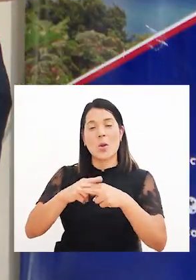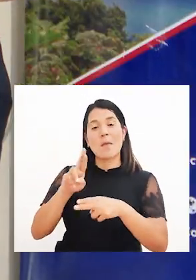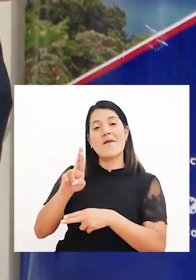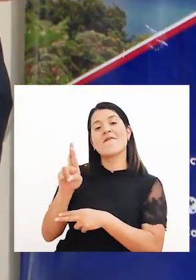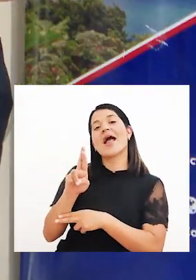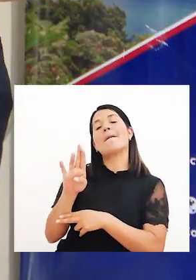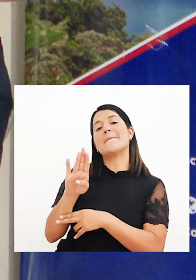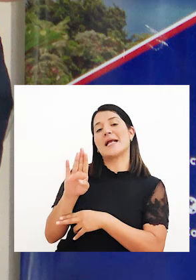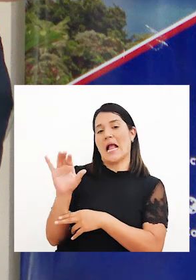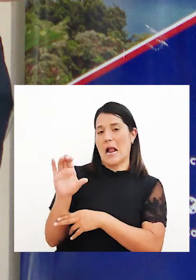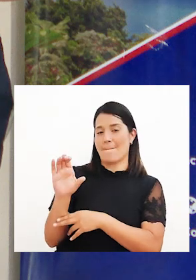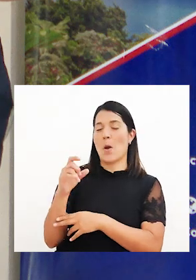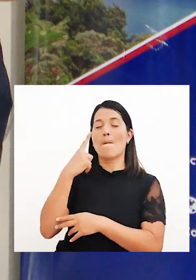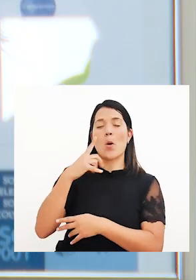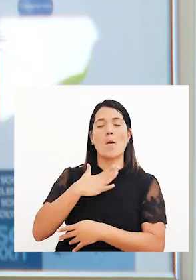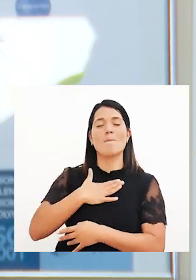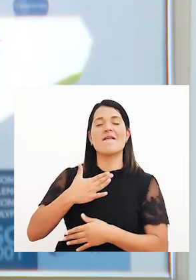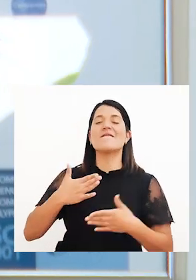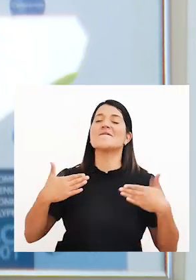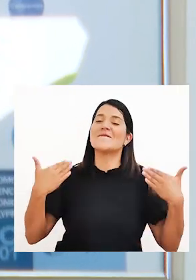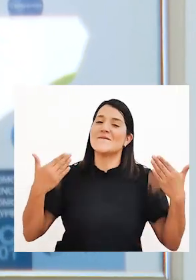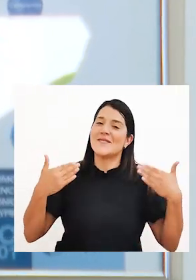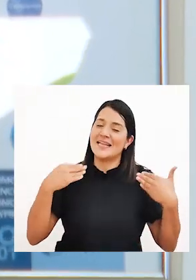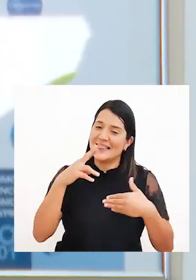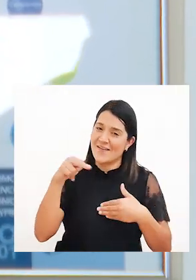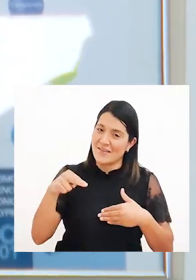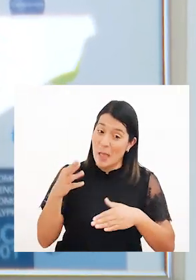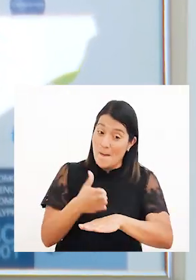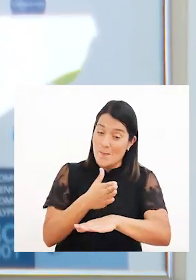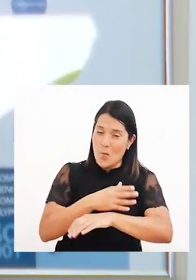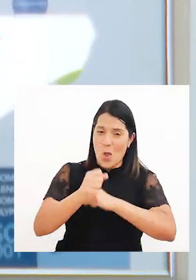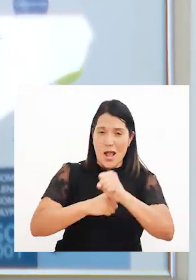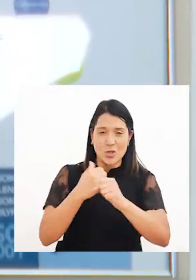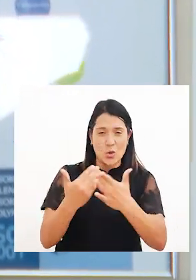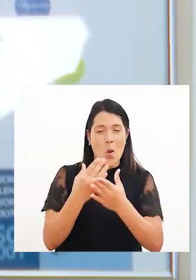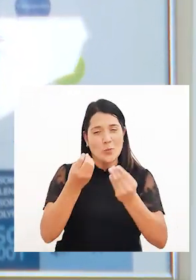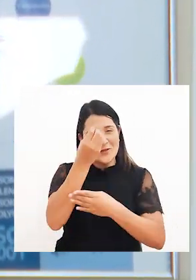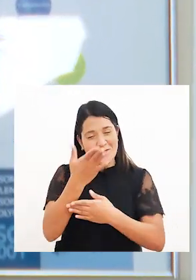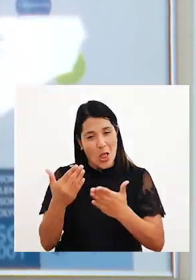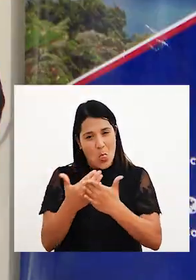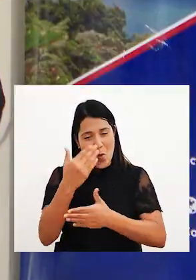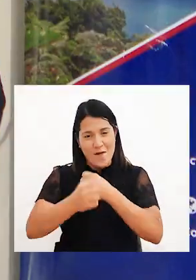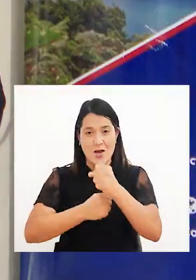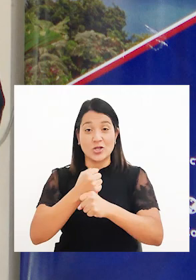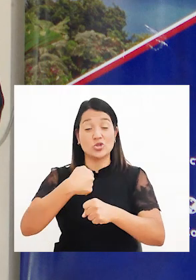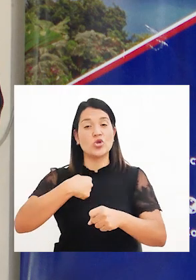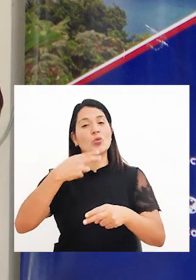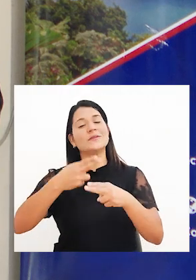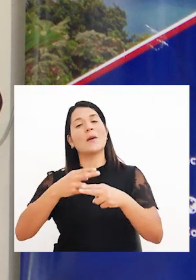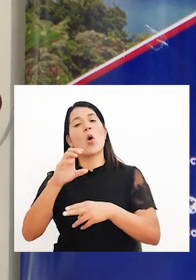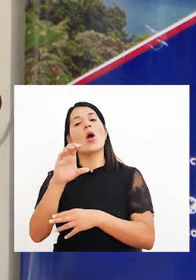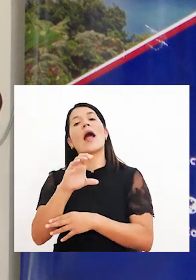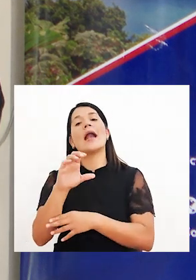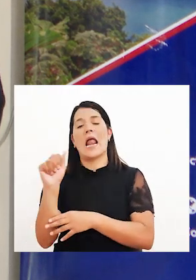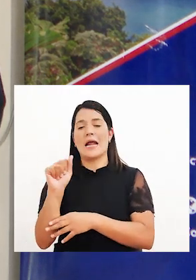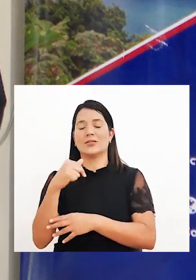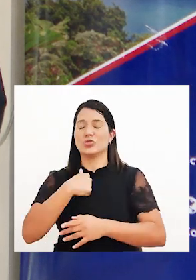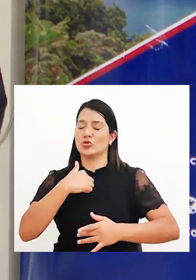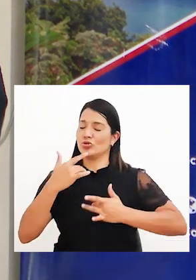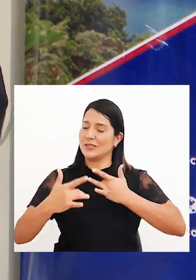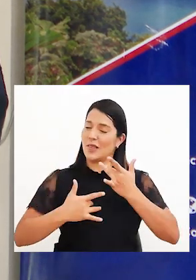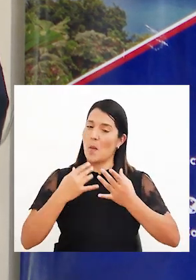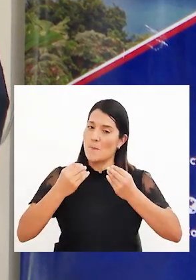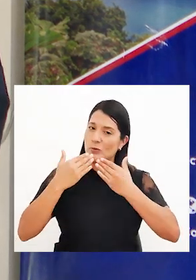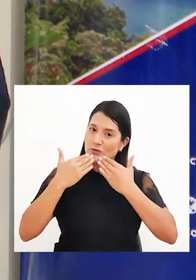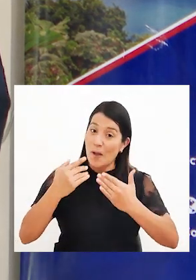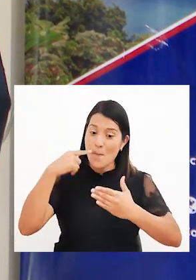Campos y de mi parte desearles una feliz Navidad, un próspero año nuevo y muchísimas bendiciones en este nuevo año. Yo soy Carla Arce. Estoy muy